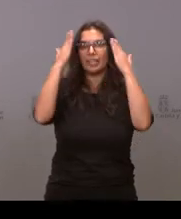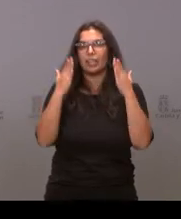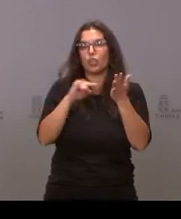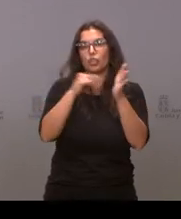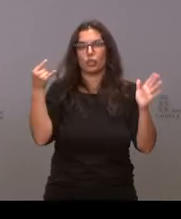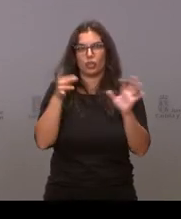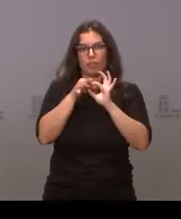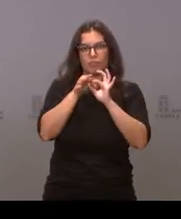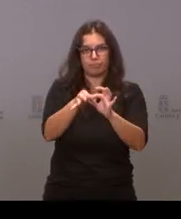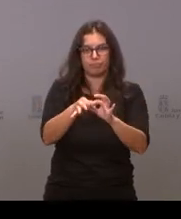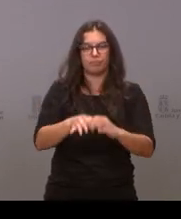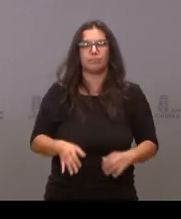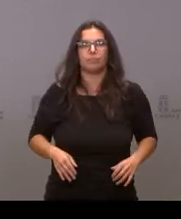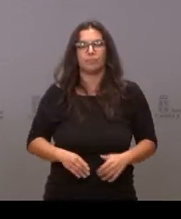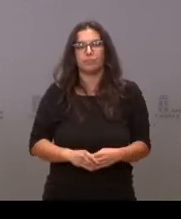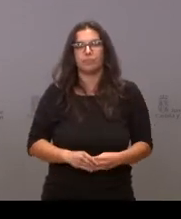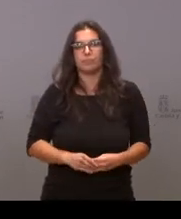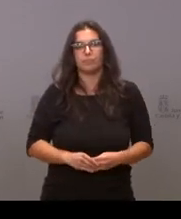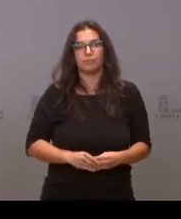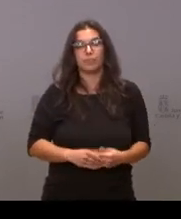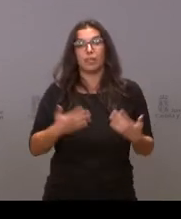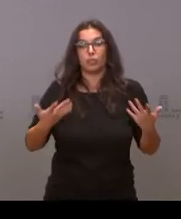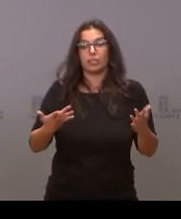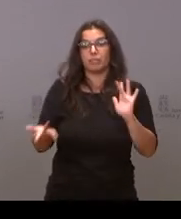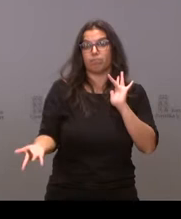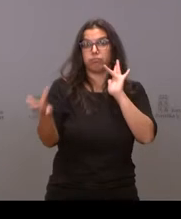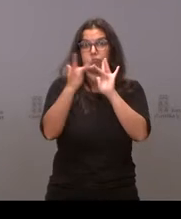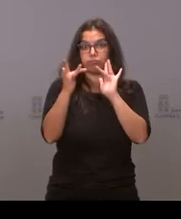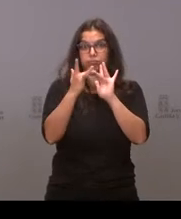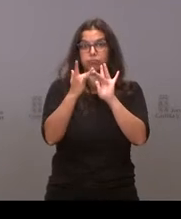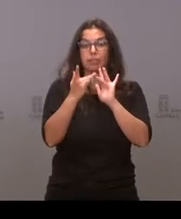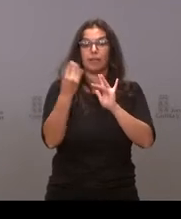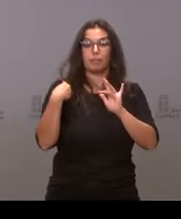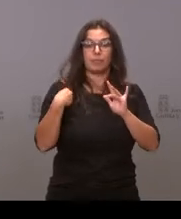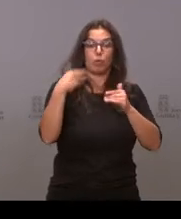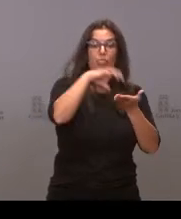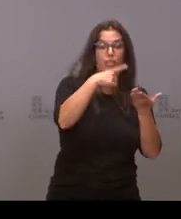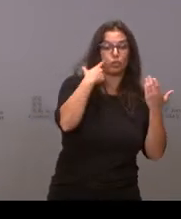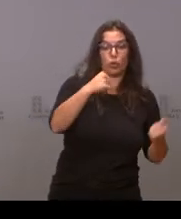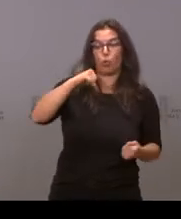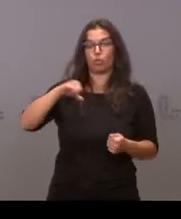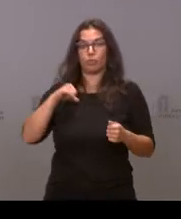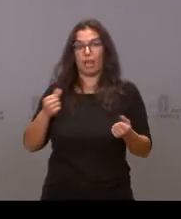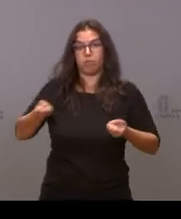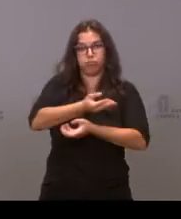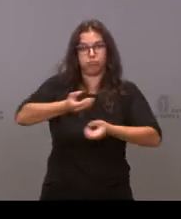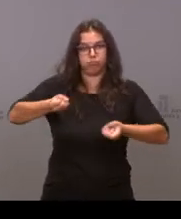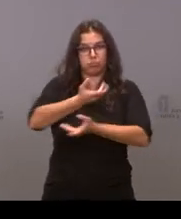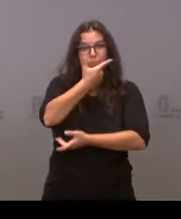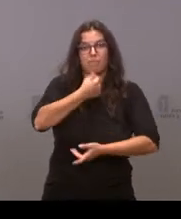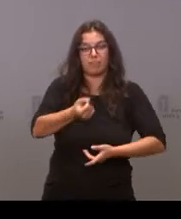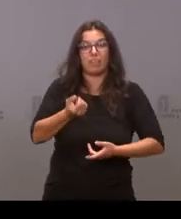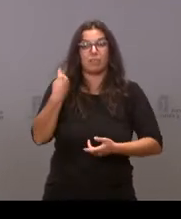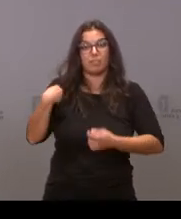en la atención primaria y conectar así la hospitalización y la atención primaria de hecho los fondos europeos buena parte